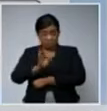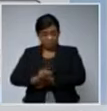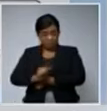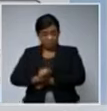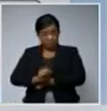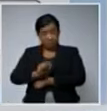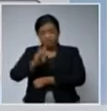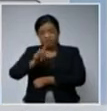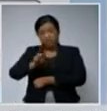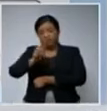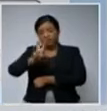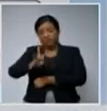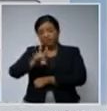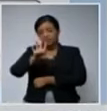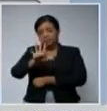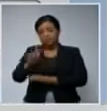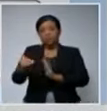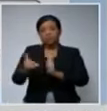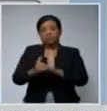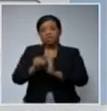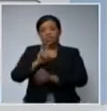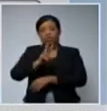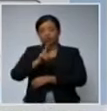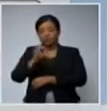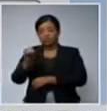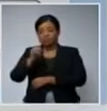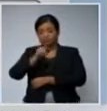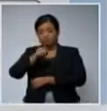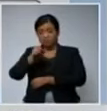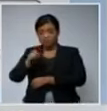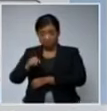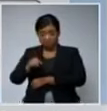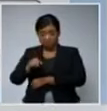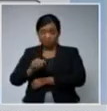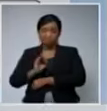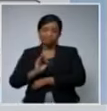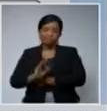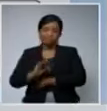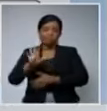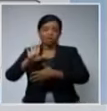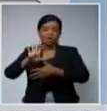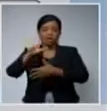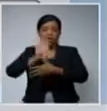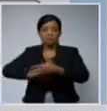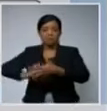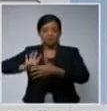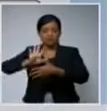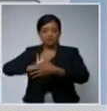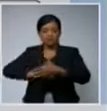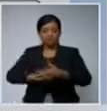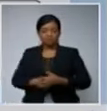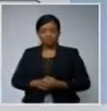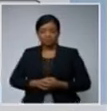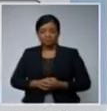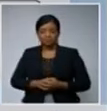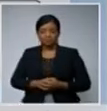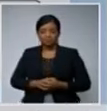135.200 pues se corresponden en nuestra región, se diagnostican en nuestra